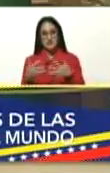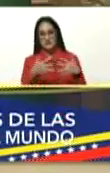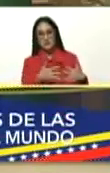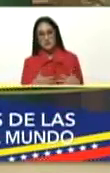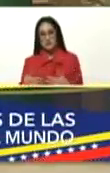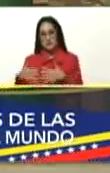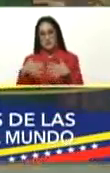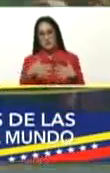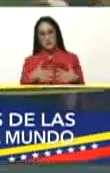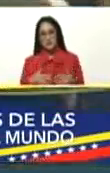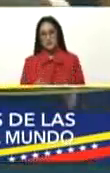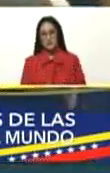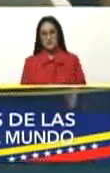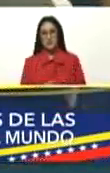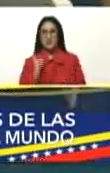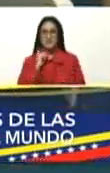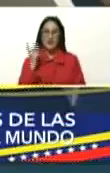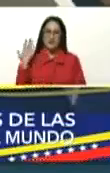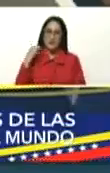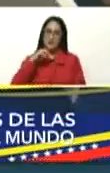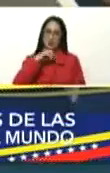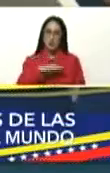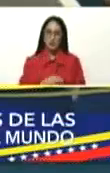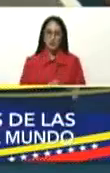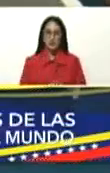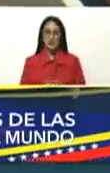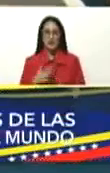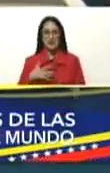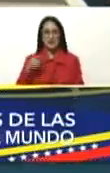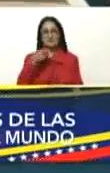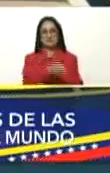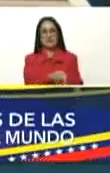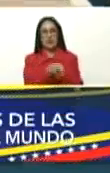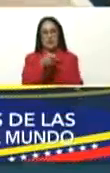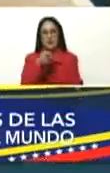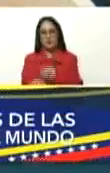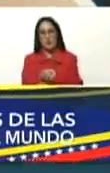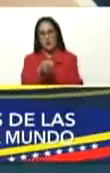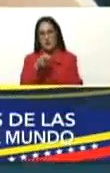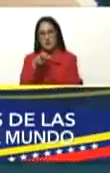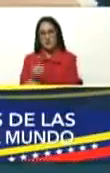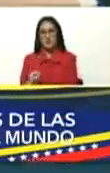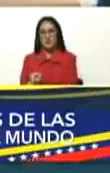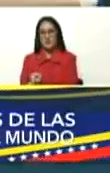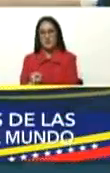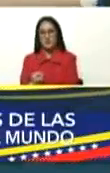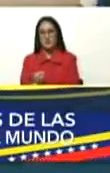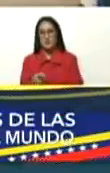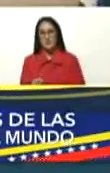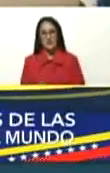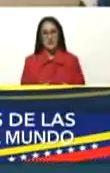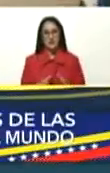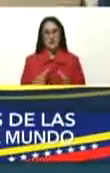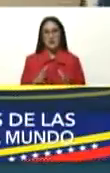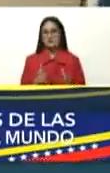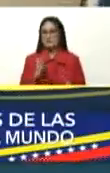que han tratado de imponerse en todas las